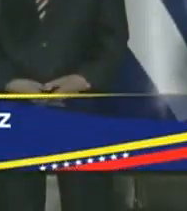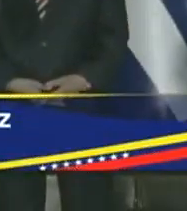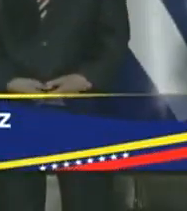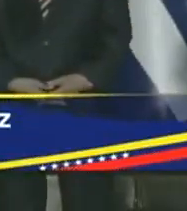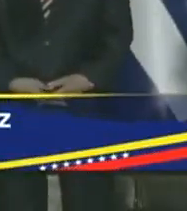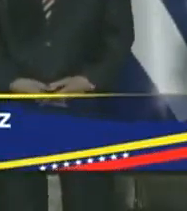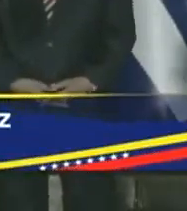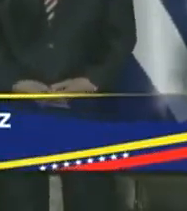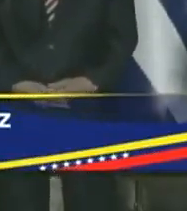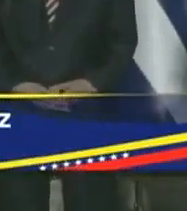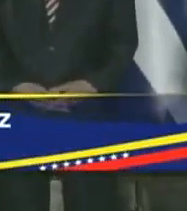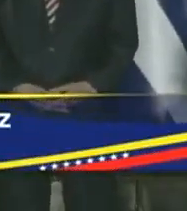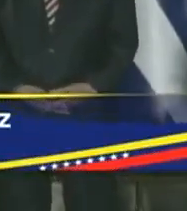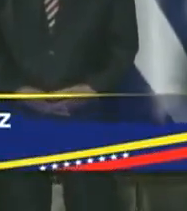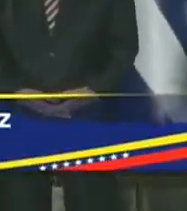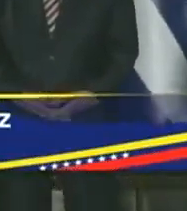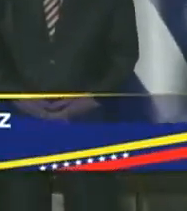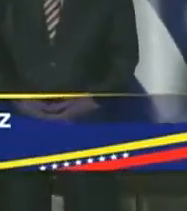2 horas